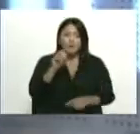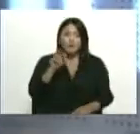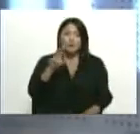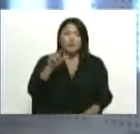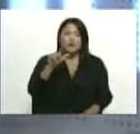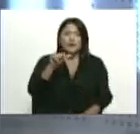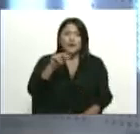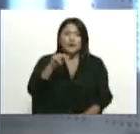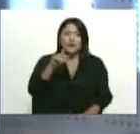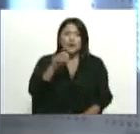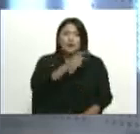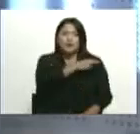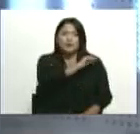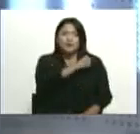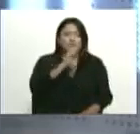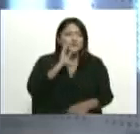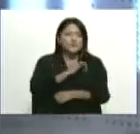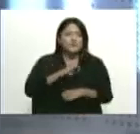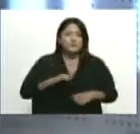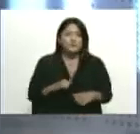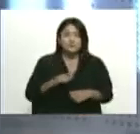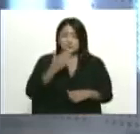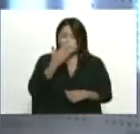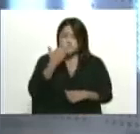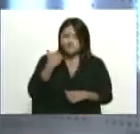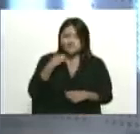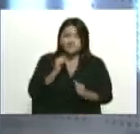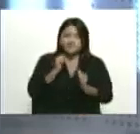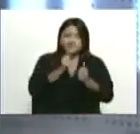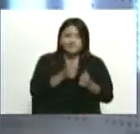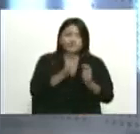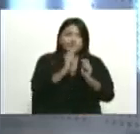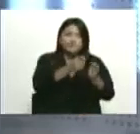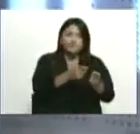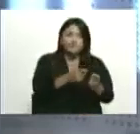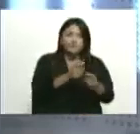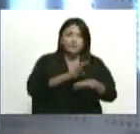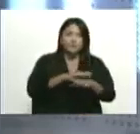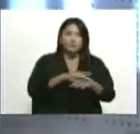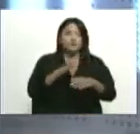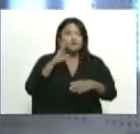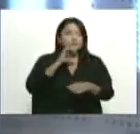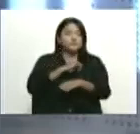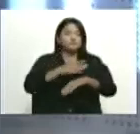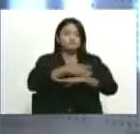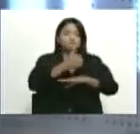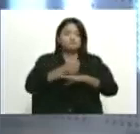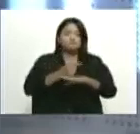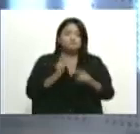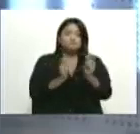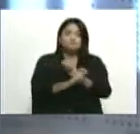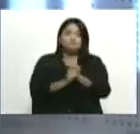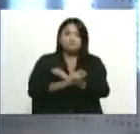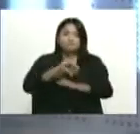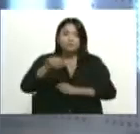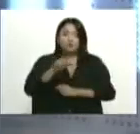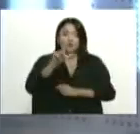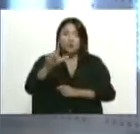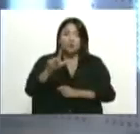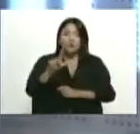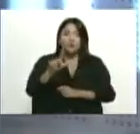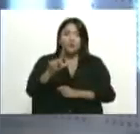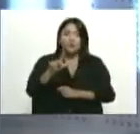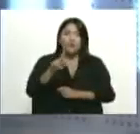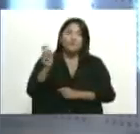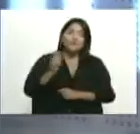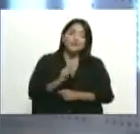Ramón Romero Bolívar, recientemente designado en todo lo que fue la renovación del alto mando militar en el mes de julio, de graduaciones,